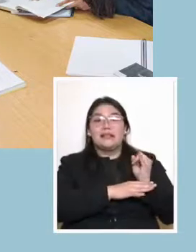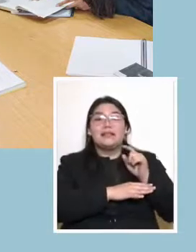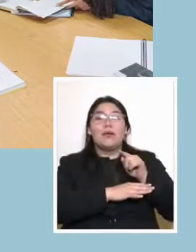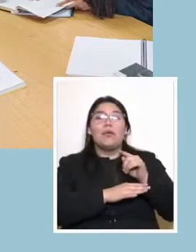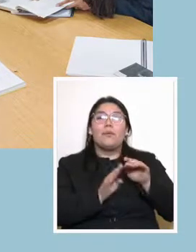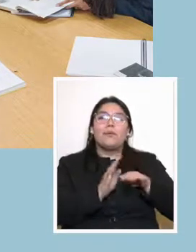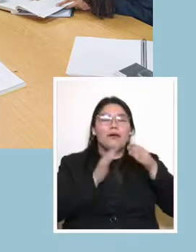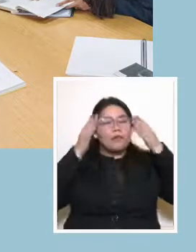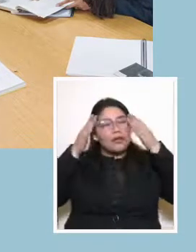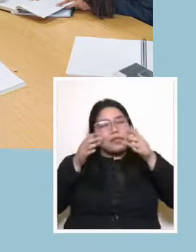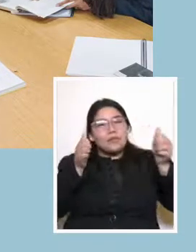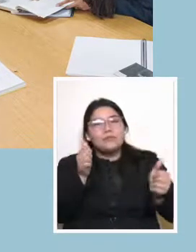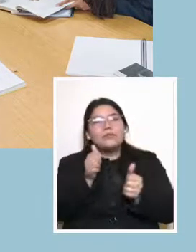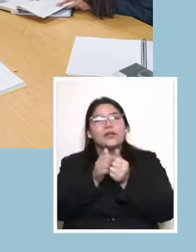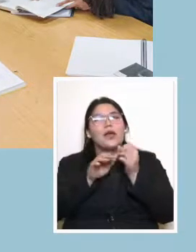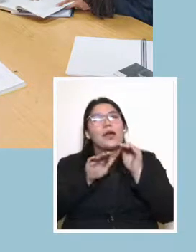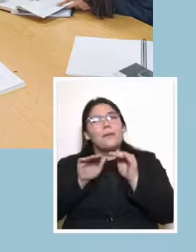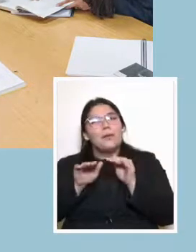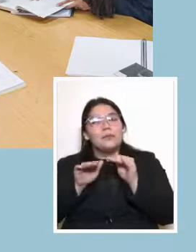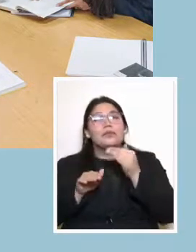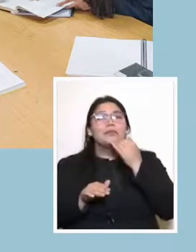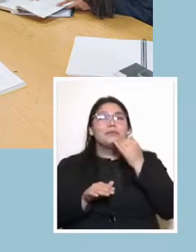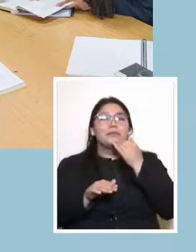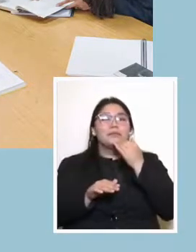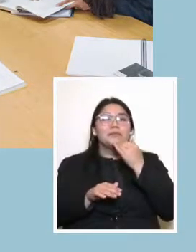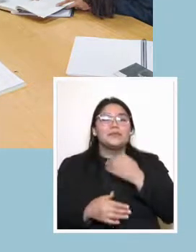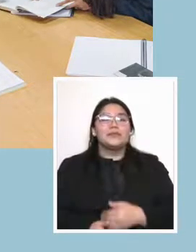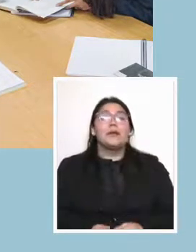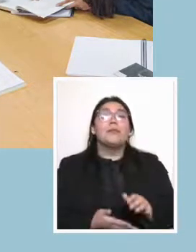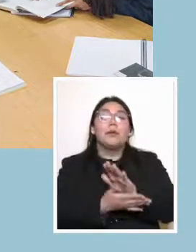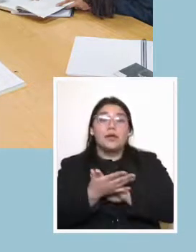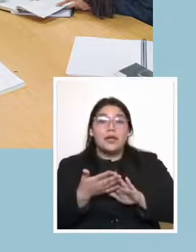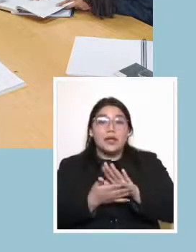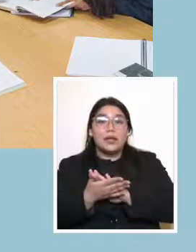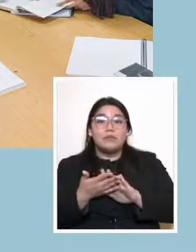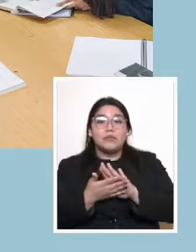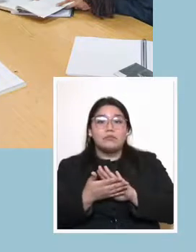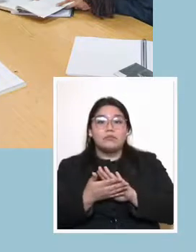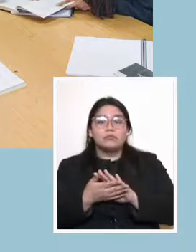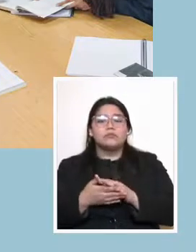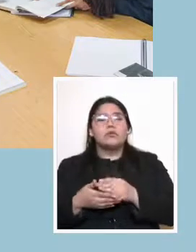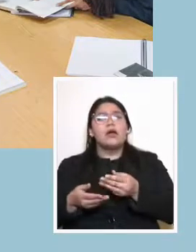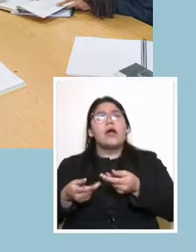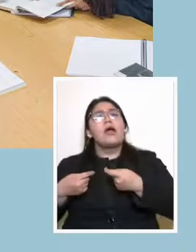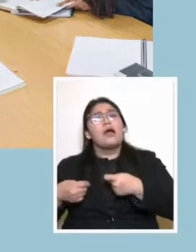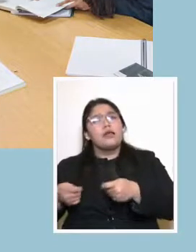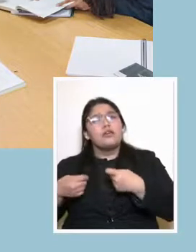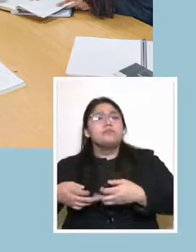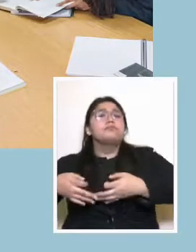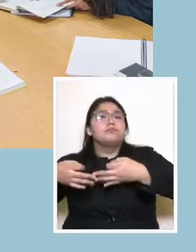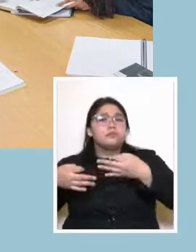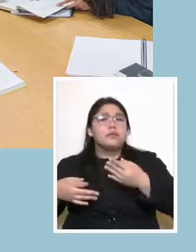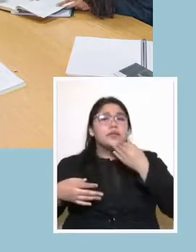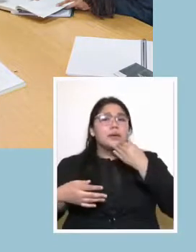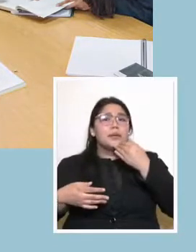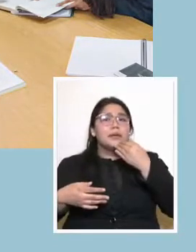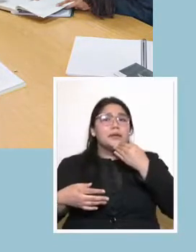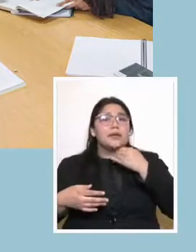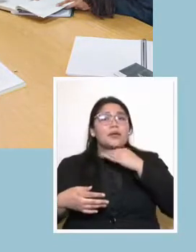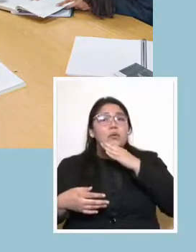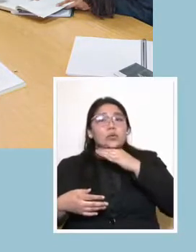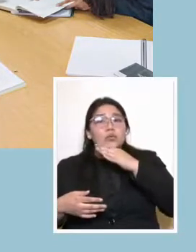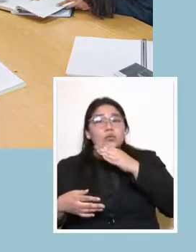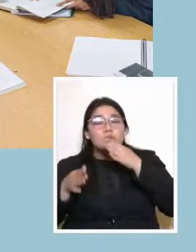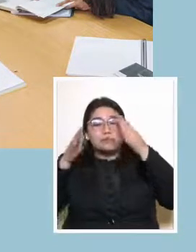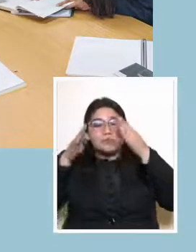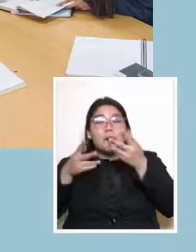apoyo, entregando indicaciones necesarias para, por ejemplo, el adecuado gasto, hacer una inversión efectivamente con foco en lo